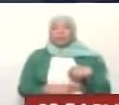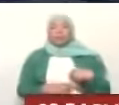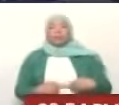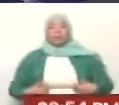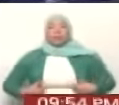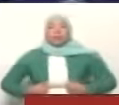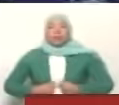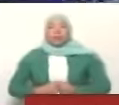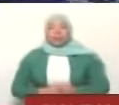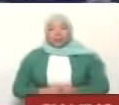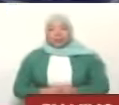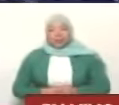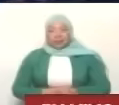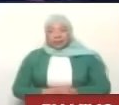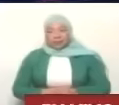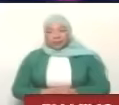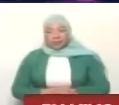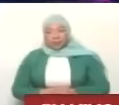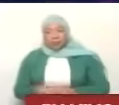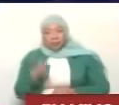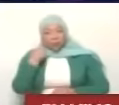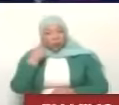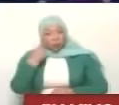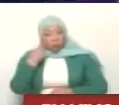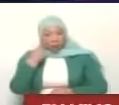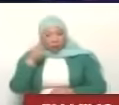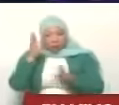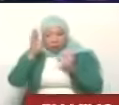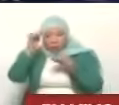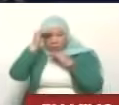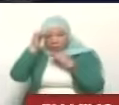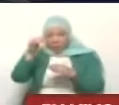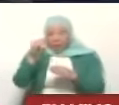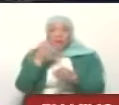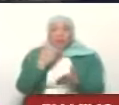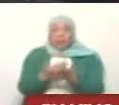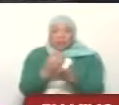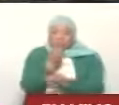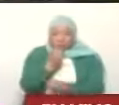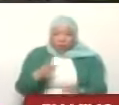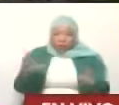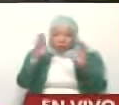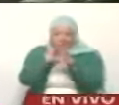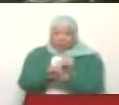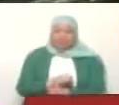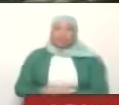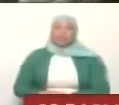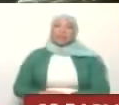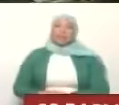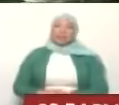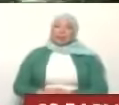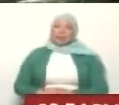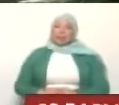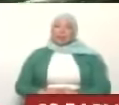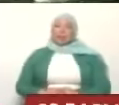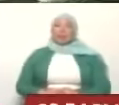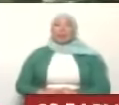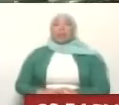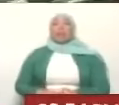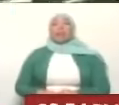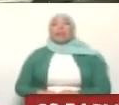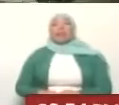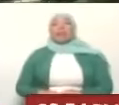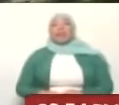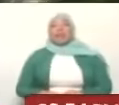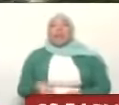Mira, se te, hecho. Te estoy viendo, ¿viste? Doctora, buenas noches. Se ha visto